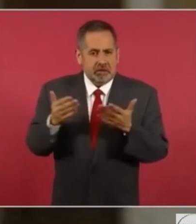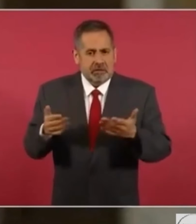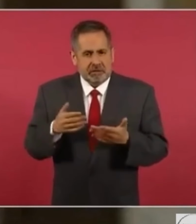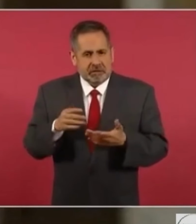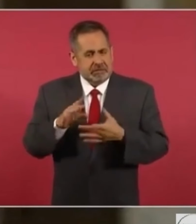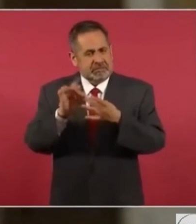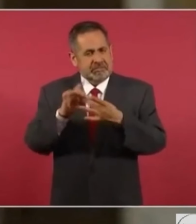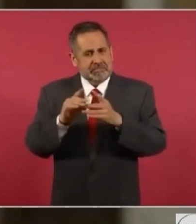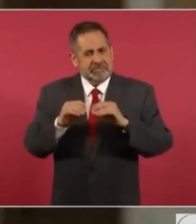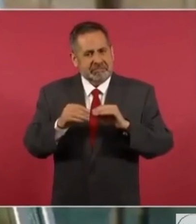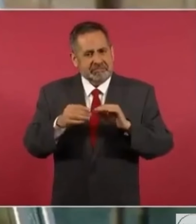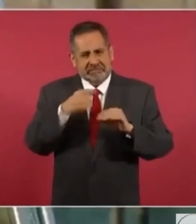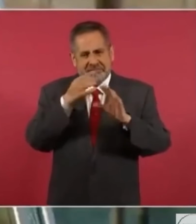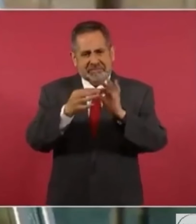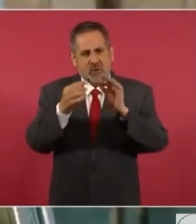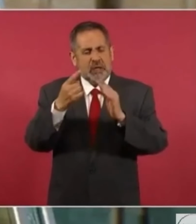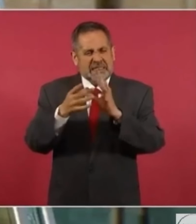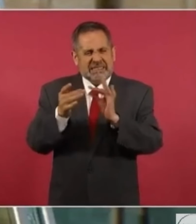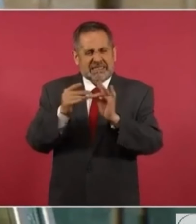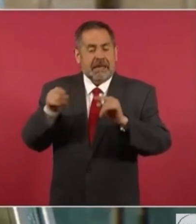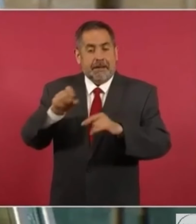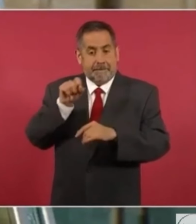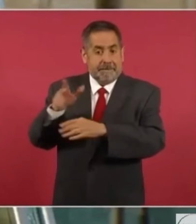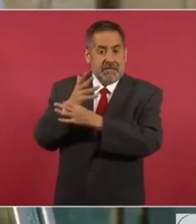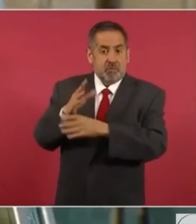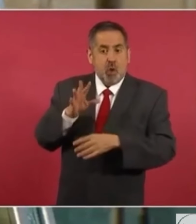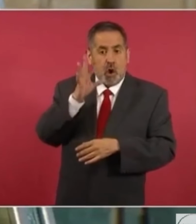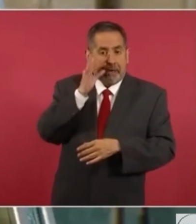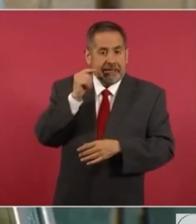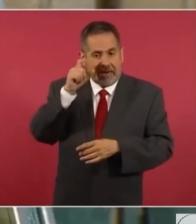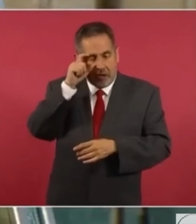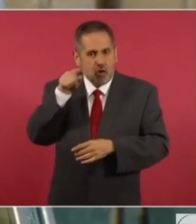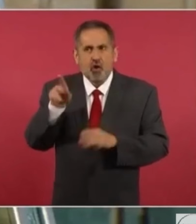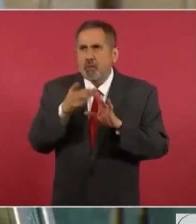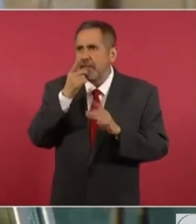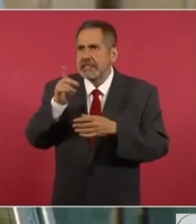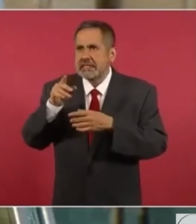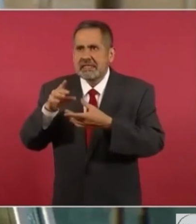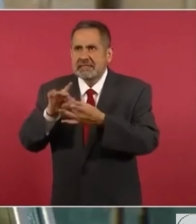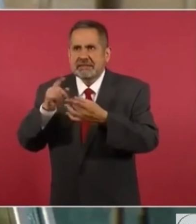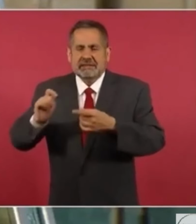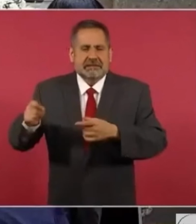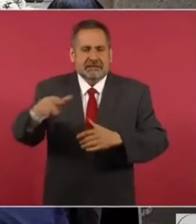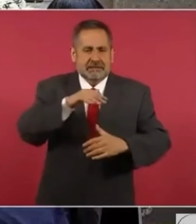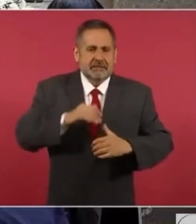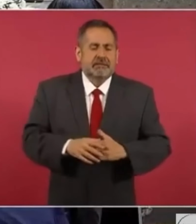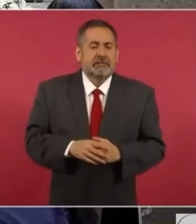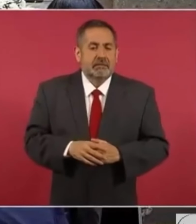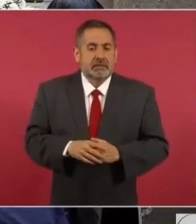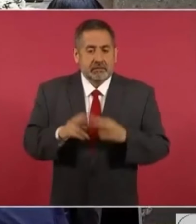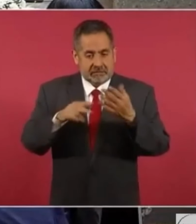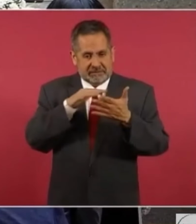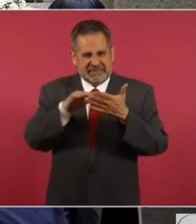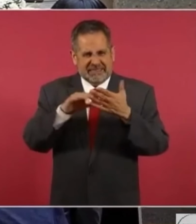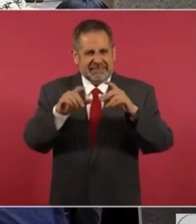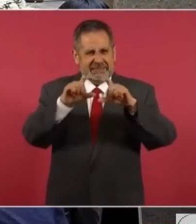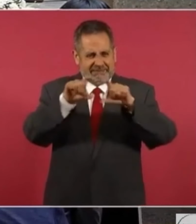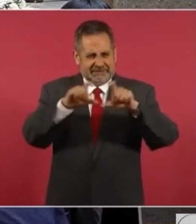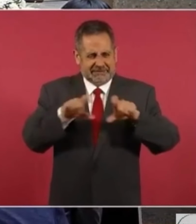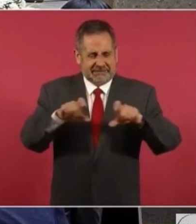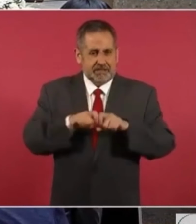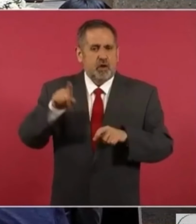citaré una descripción que hace el propio Ricardo de esta región. Les voy a leer algunos fragmentos de